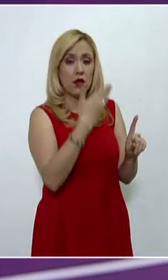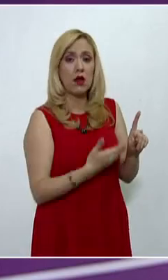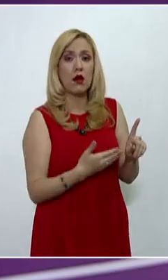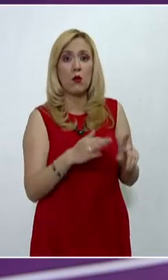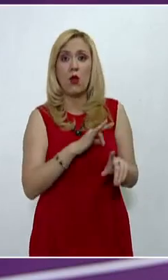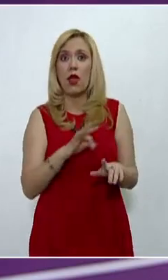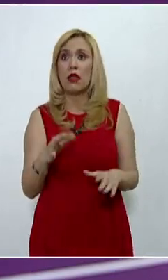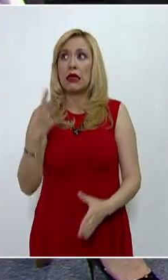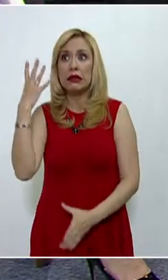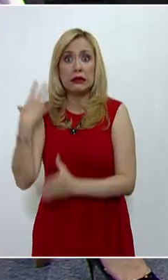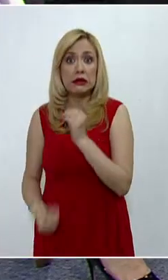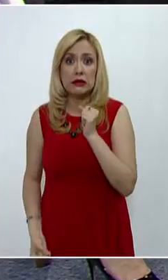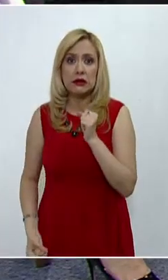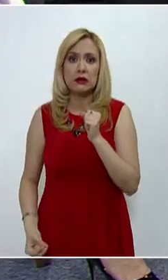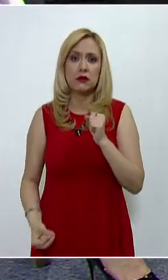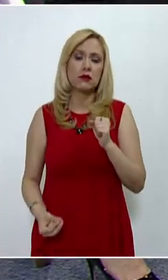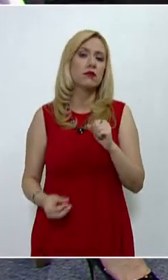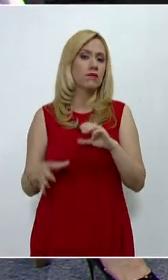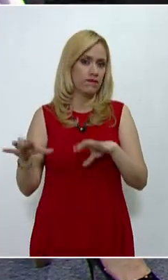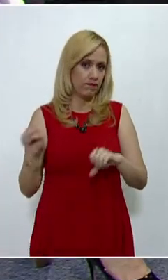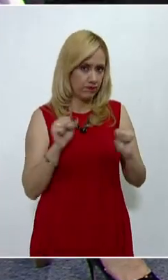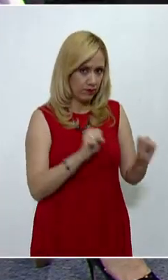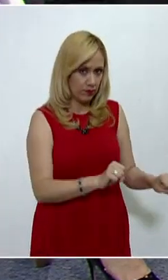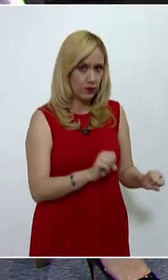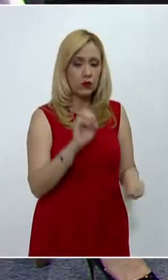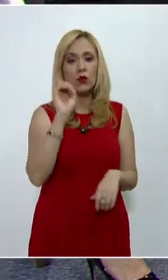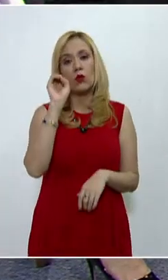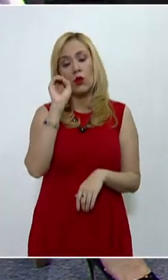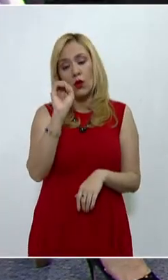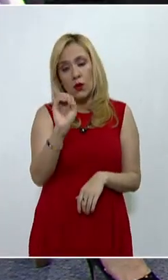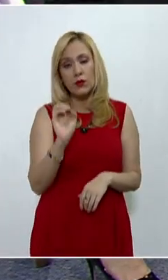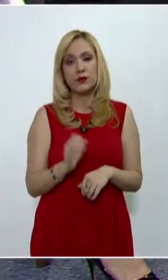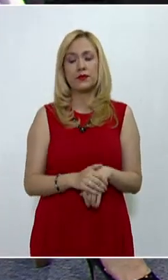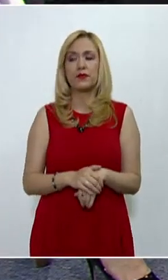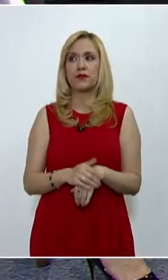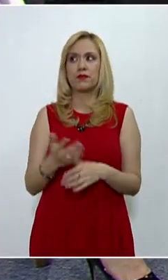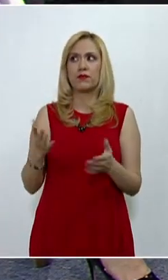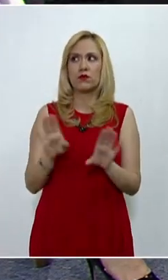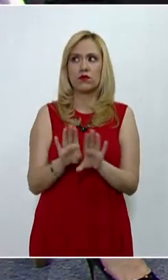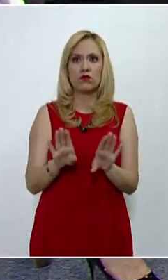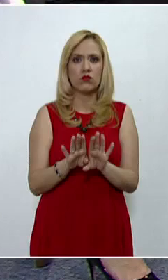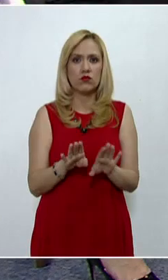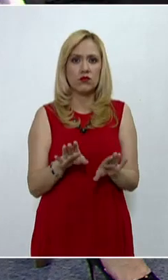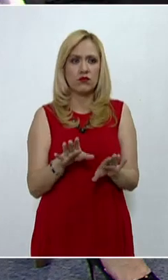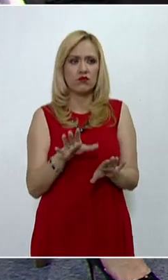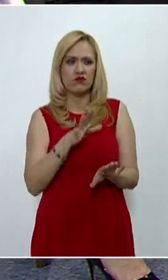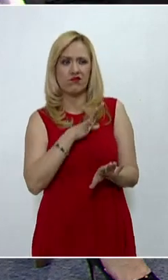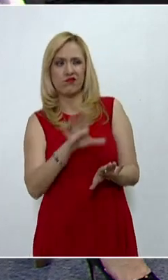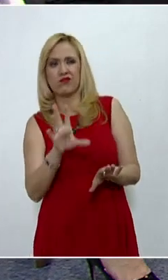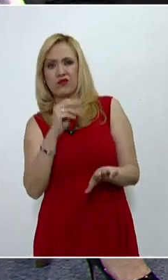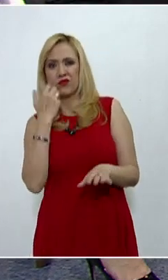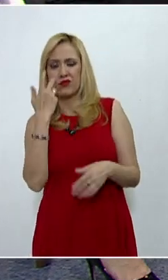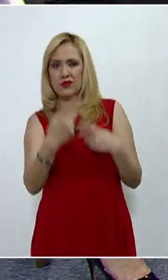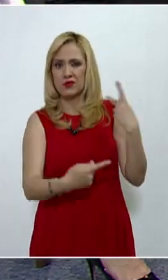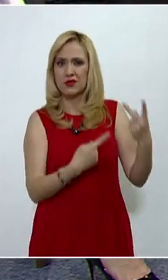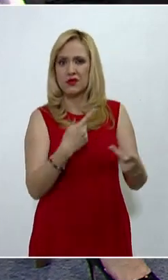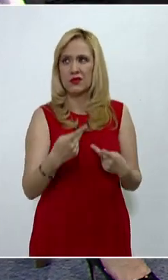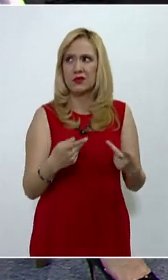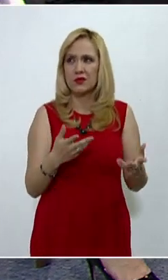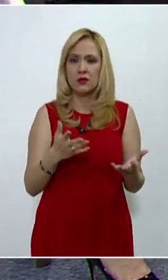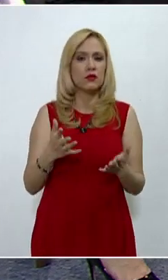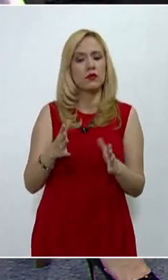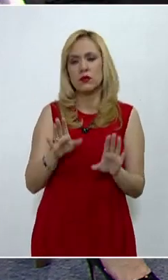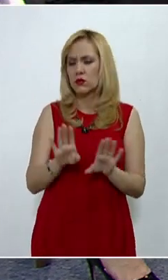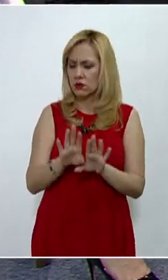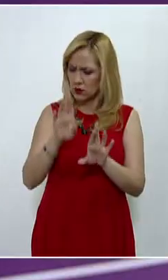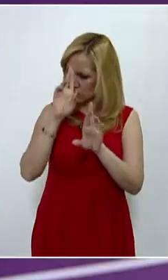de la justicia o conspirar contra los fines del proceso, y estar sujeta a principios de legalidad,